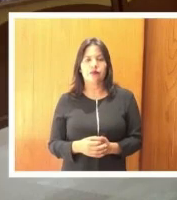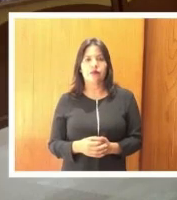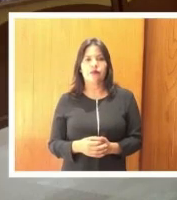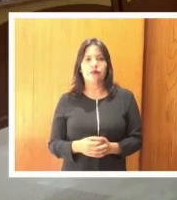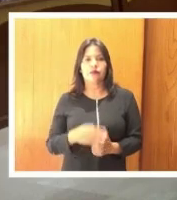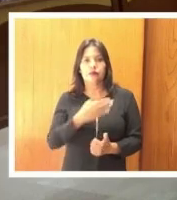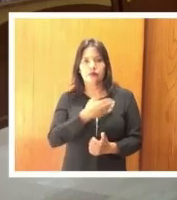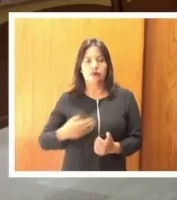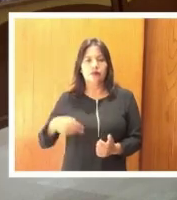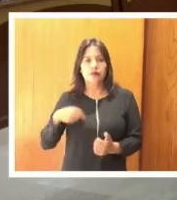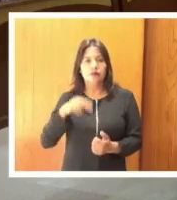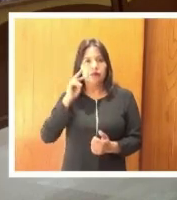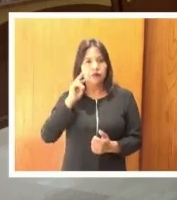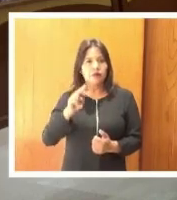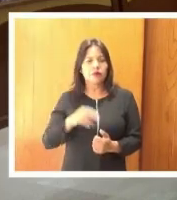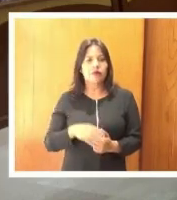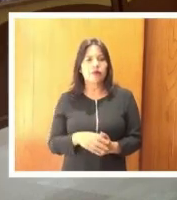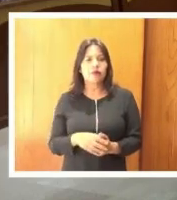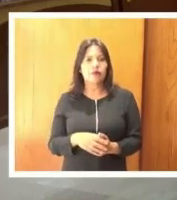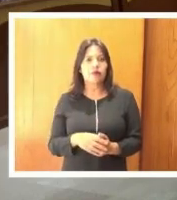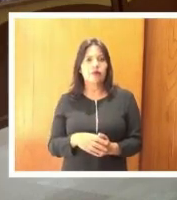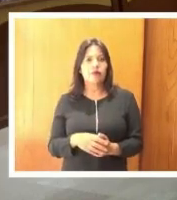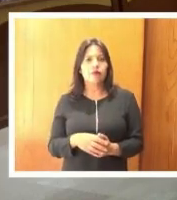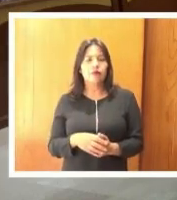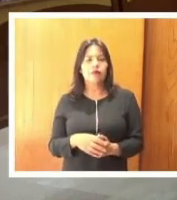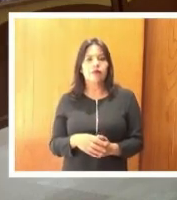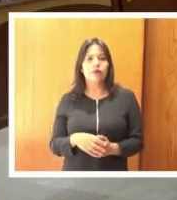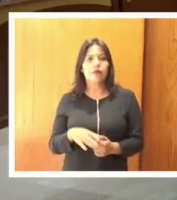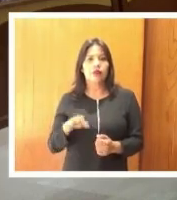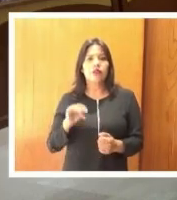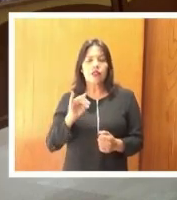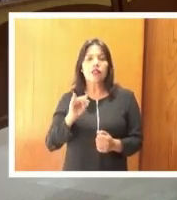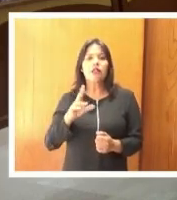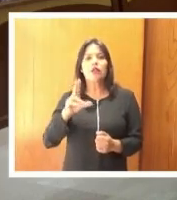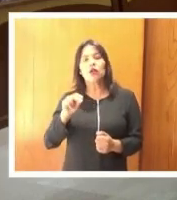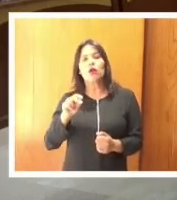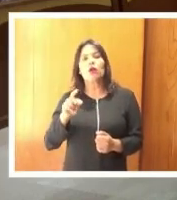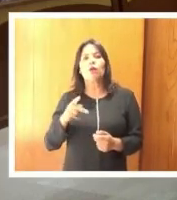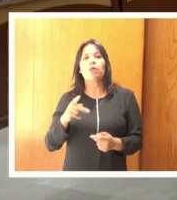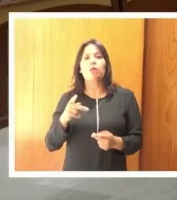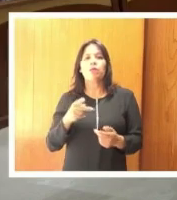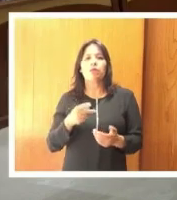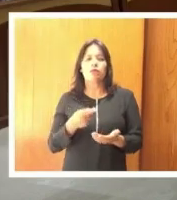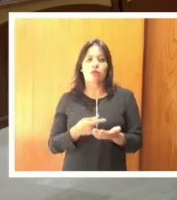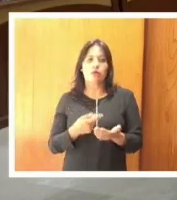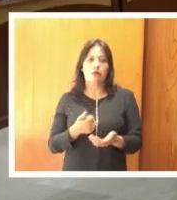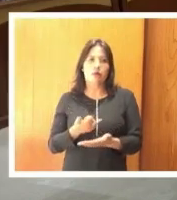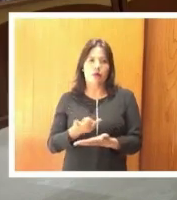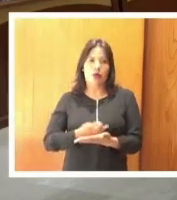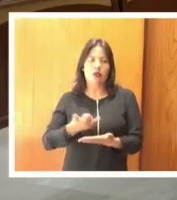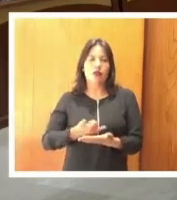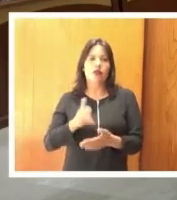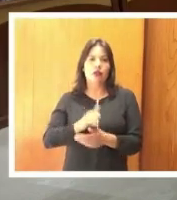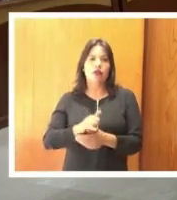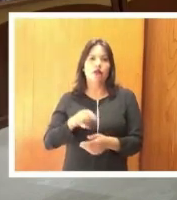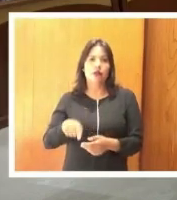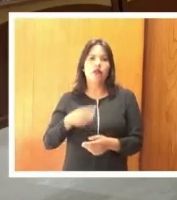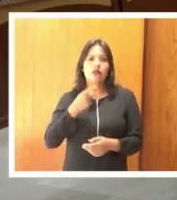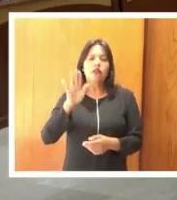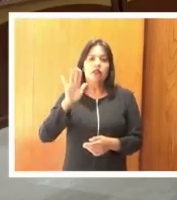comisionadas y comisionados, les pregunto el sentido de su voto para la aprobación de los proyectos listados en este segundo bloque. Comisionada Mejía Ayala. A favor.